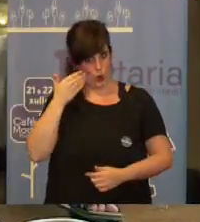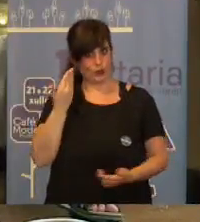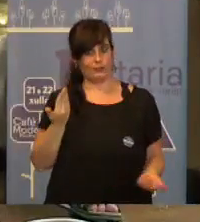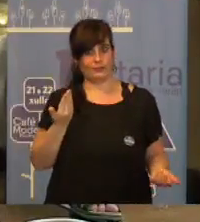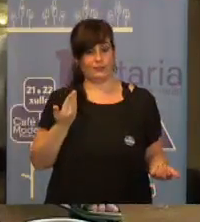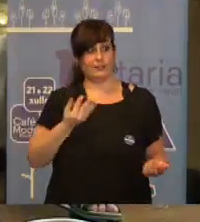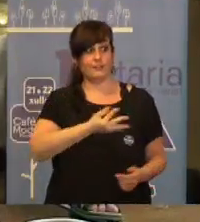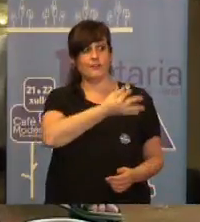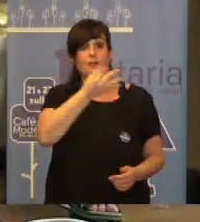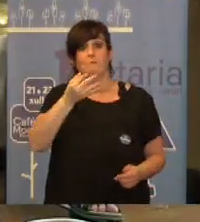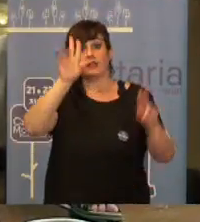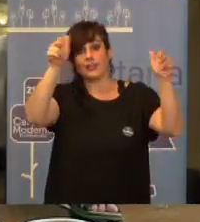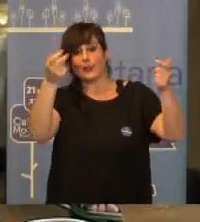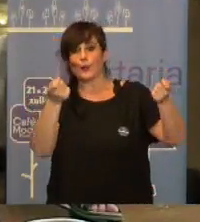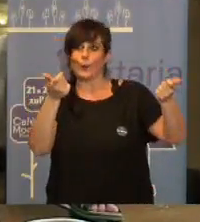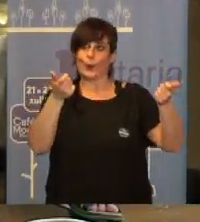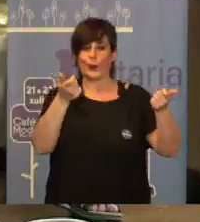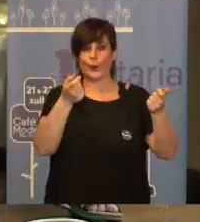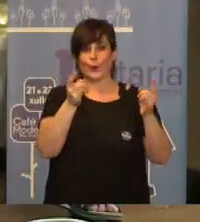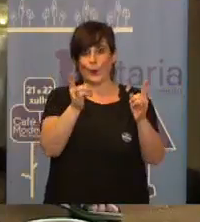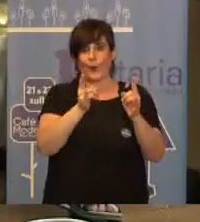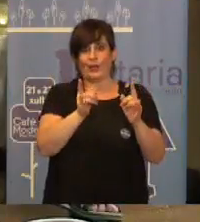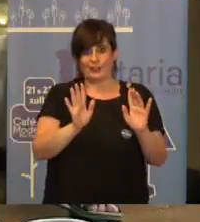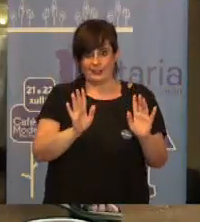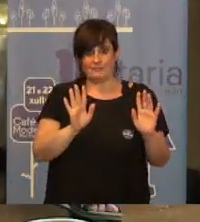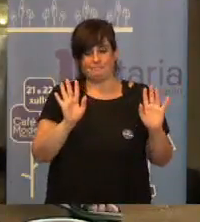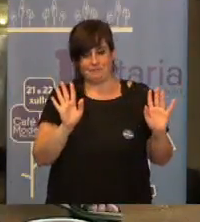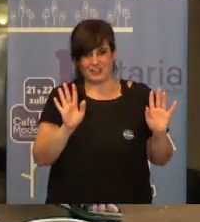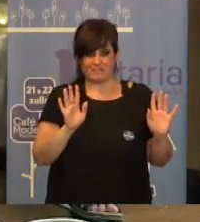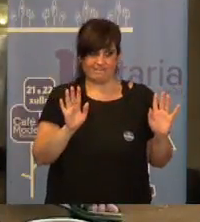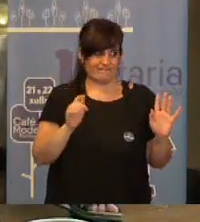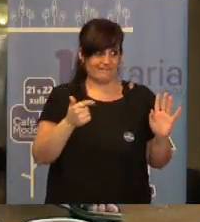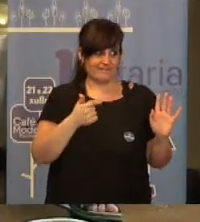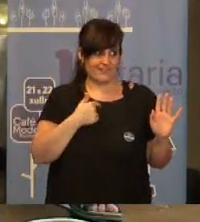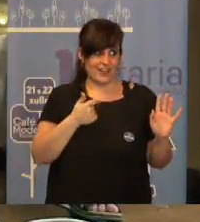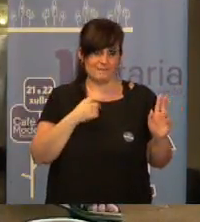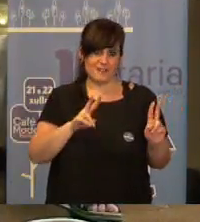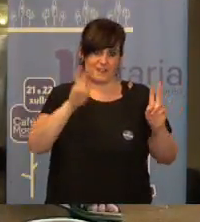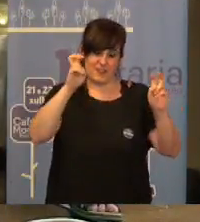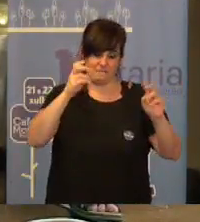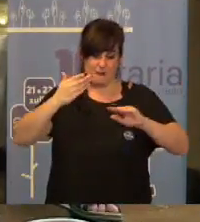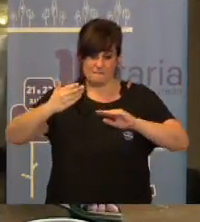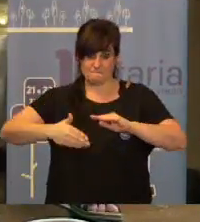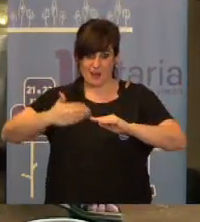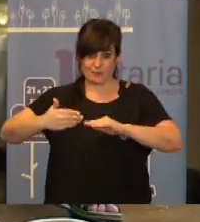o título un pouco suxerente, pero tamén un pouco, a mí non me gusta moito, isto de mover os marcos é un